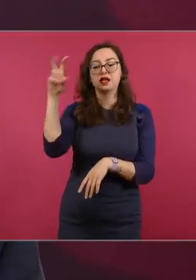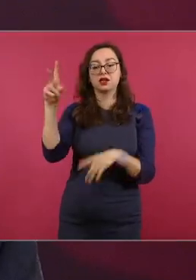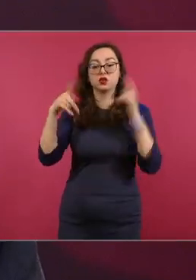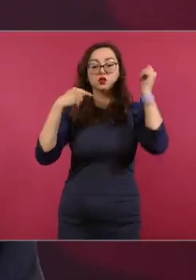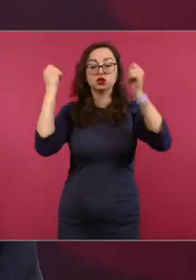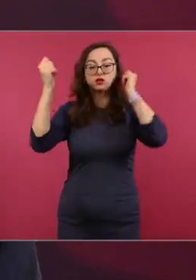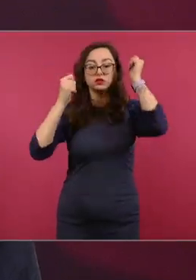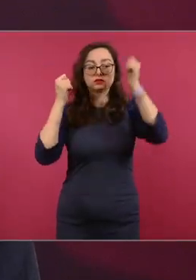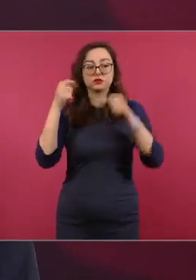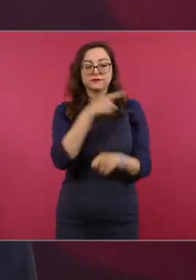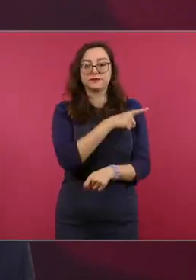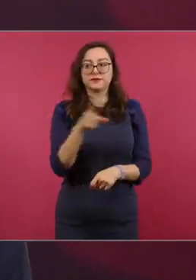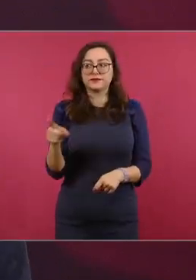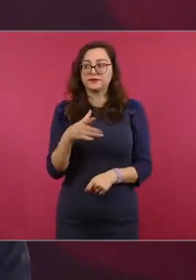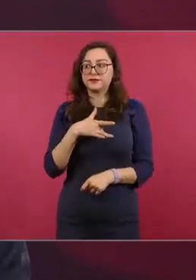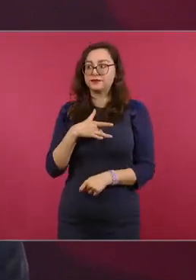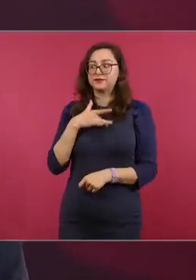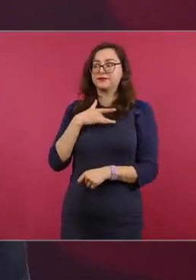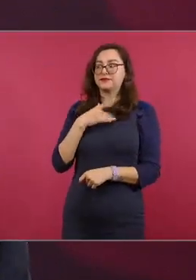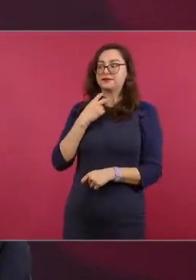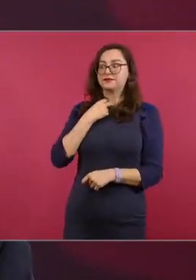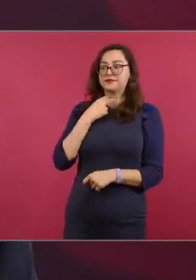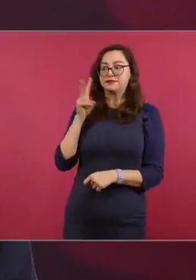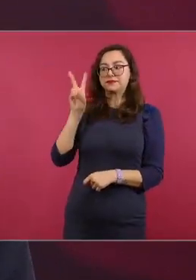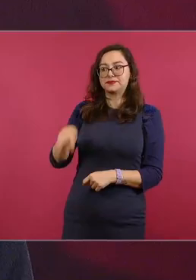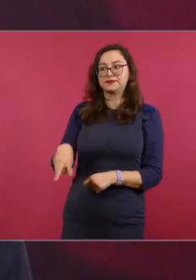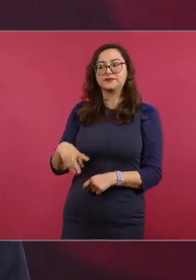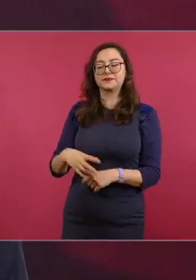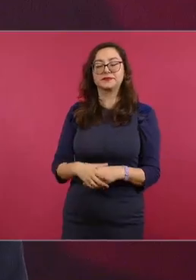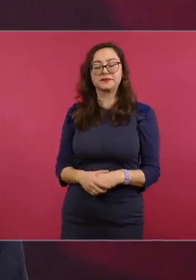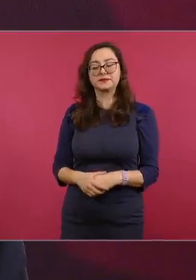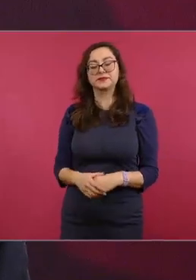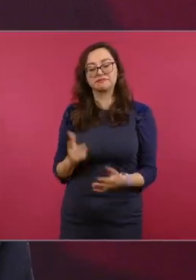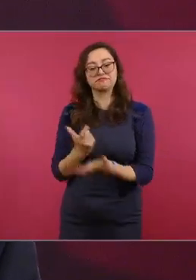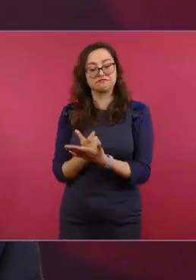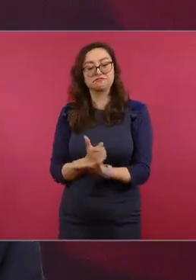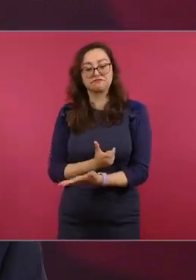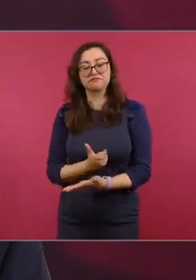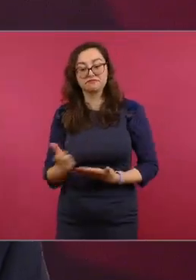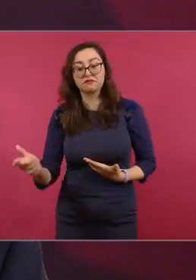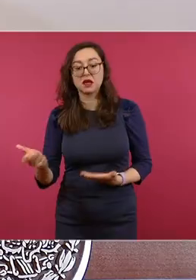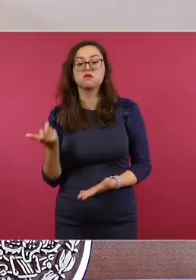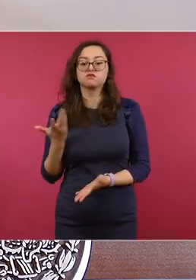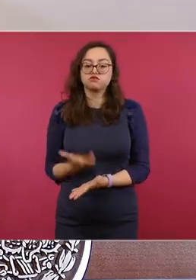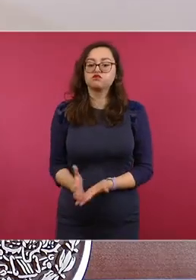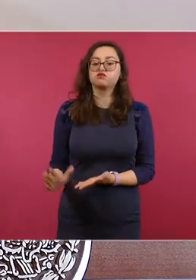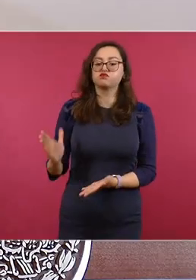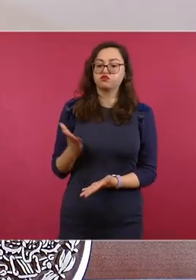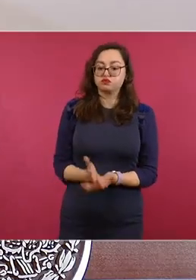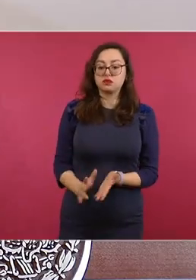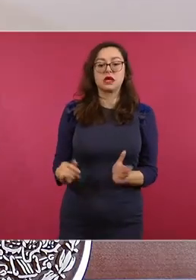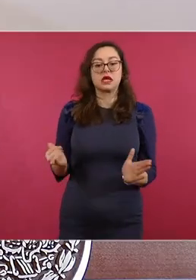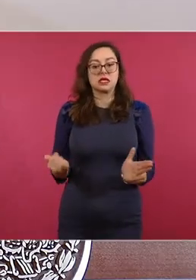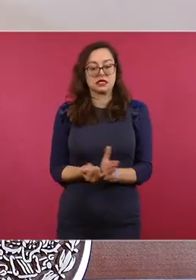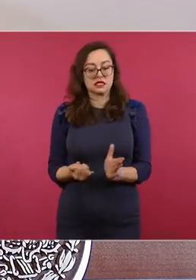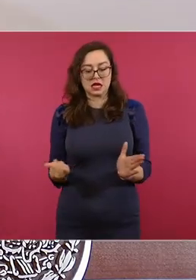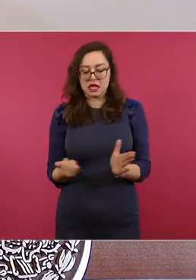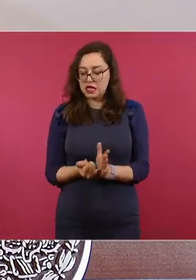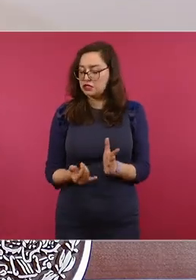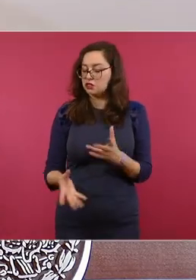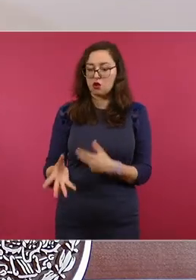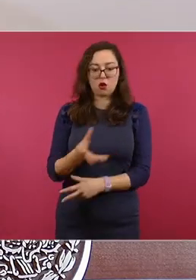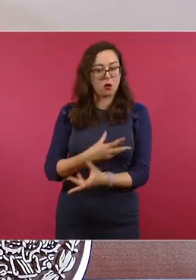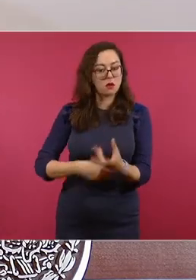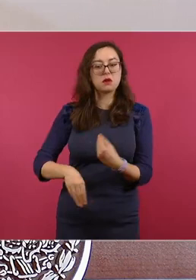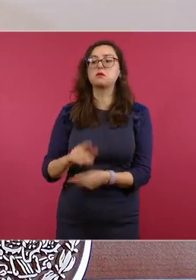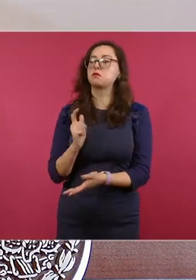responsable, reconocieron la deuda, hicimos un programa de pagos con los intereses normativos y